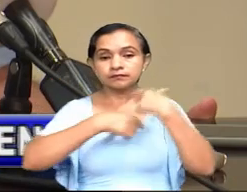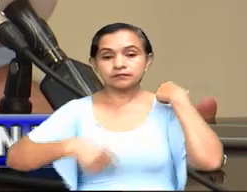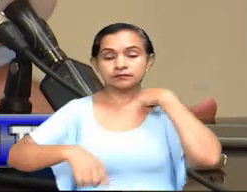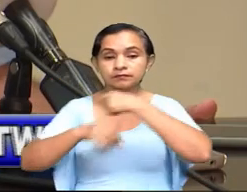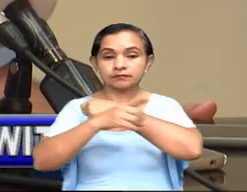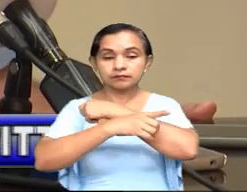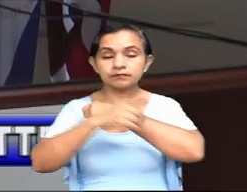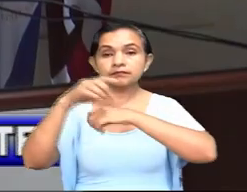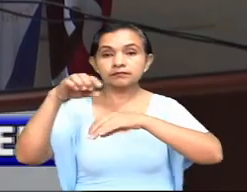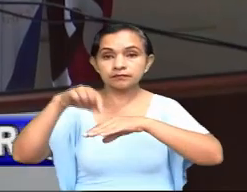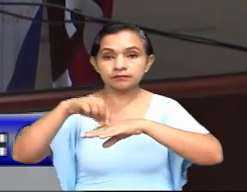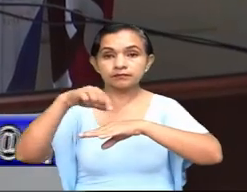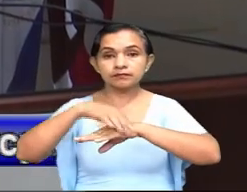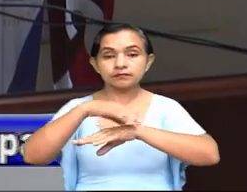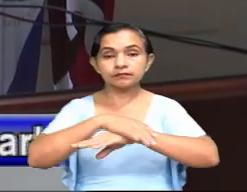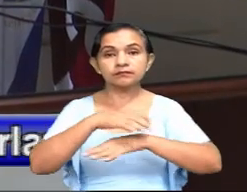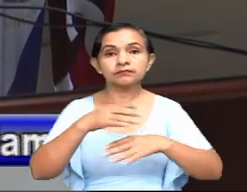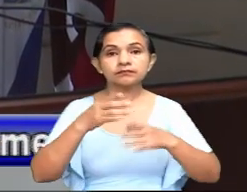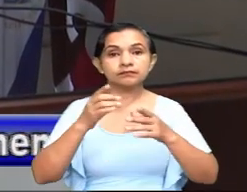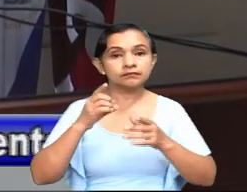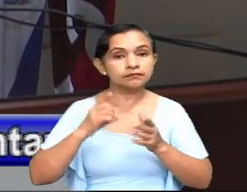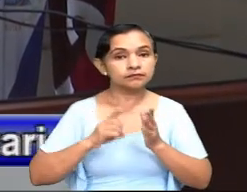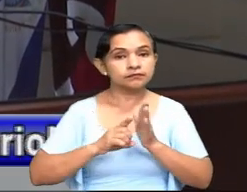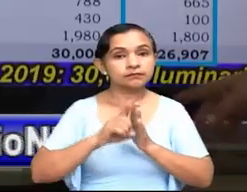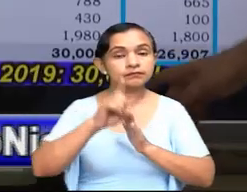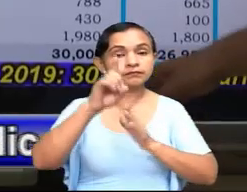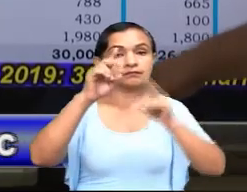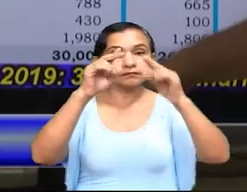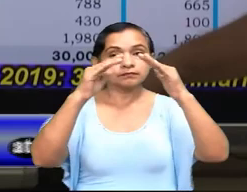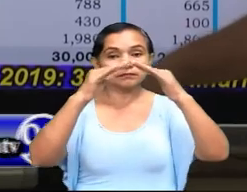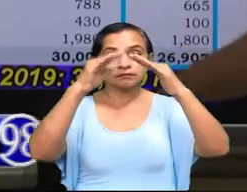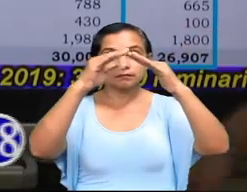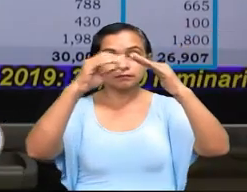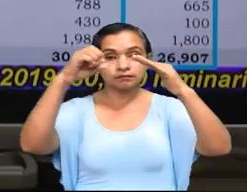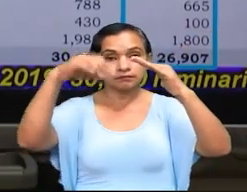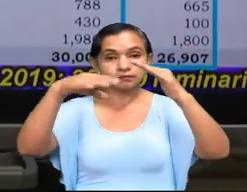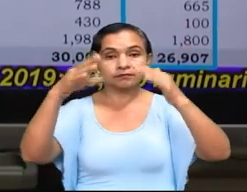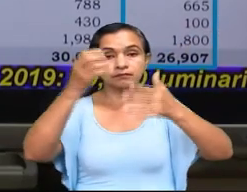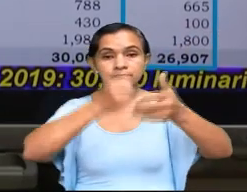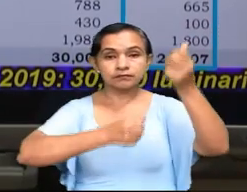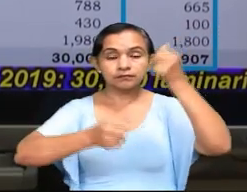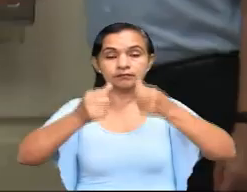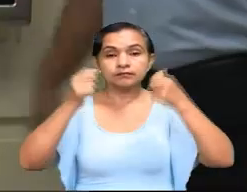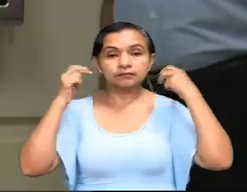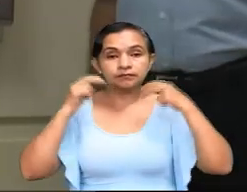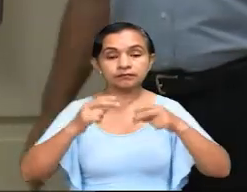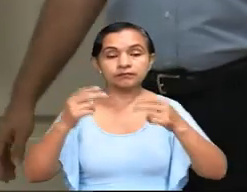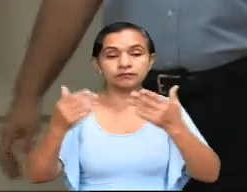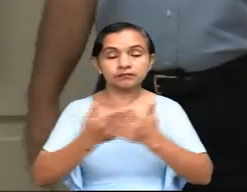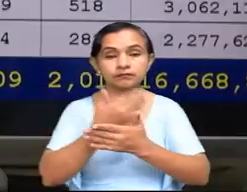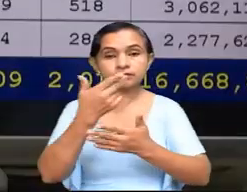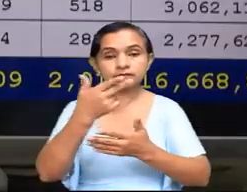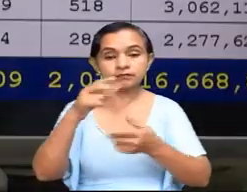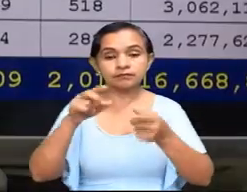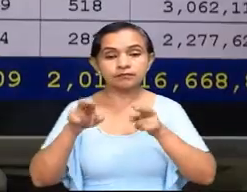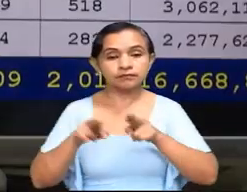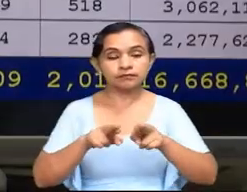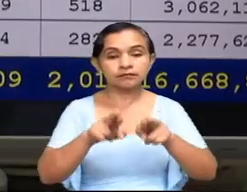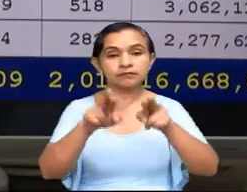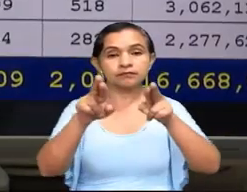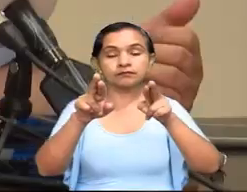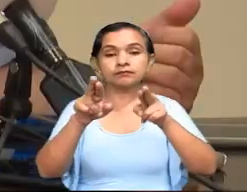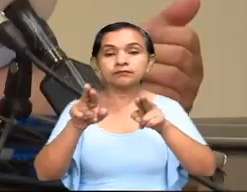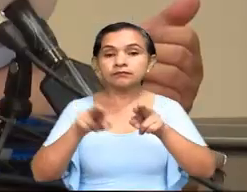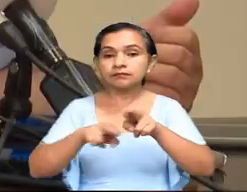la compañera Rosario. Además, se avanzó en la electrificación de comunidades de Boaco, Chontales, Nueva Guinea, Río San Juan y